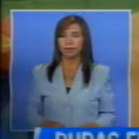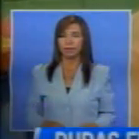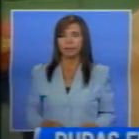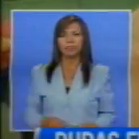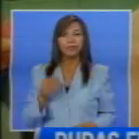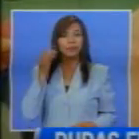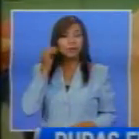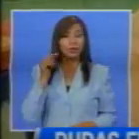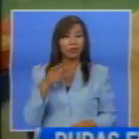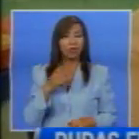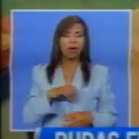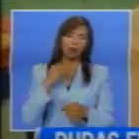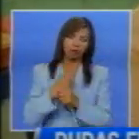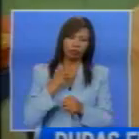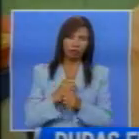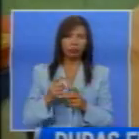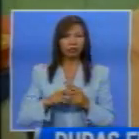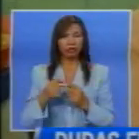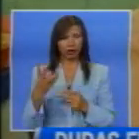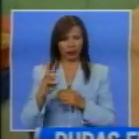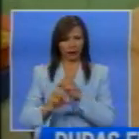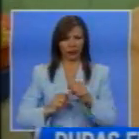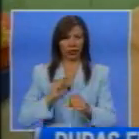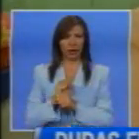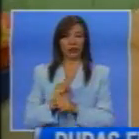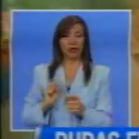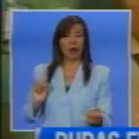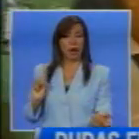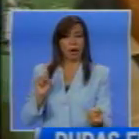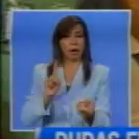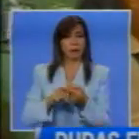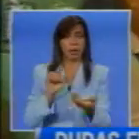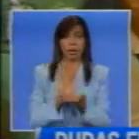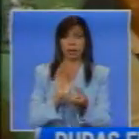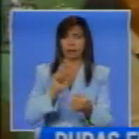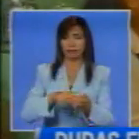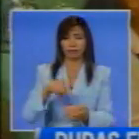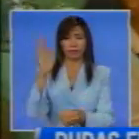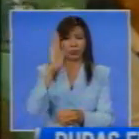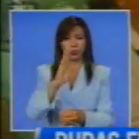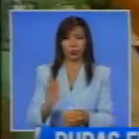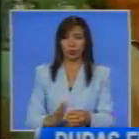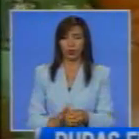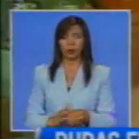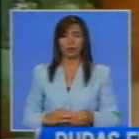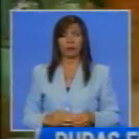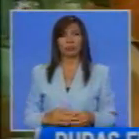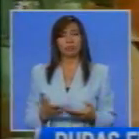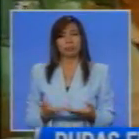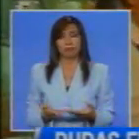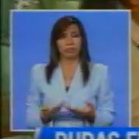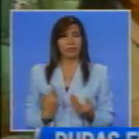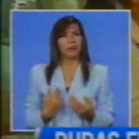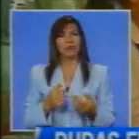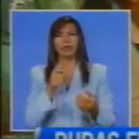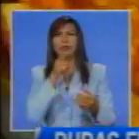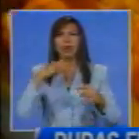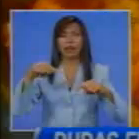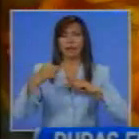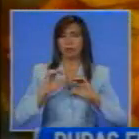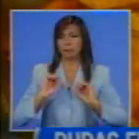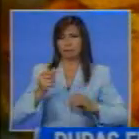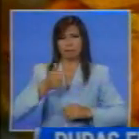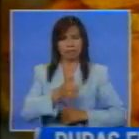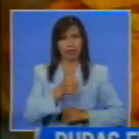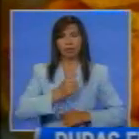Blanca trabaja desde que tiene 16 años y nunca ha estado afiliada, pues es una persona sin relación de dependencia, es